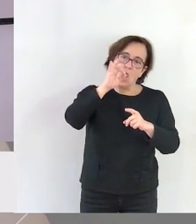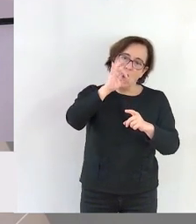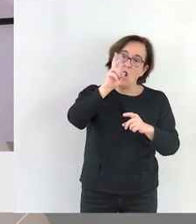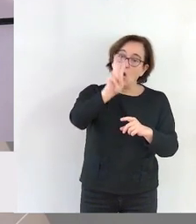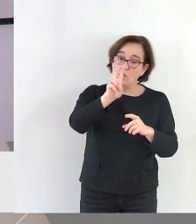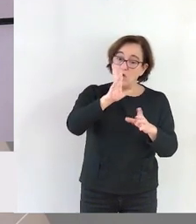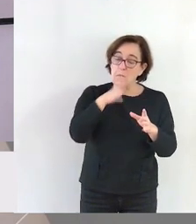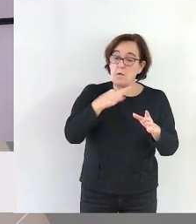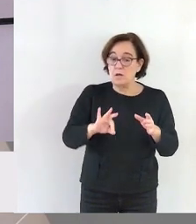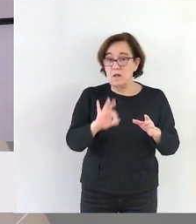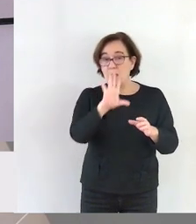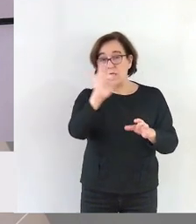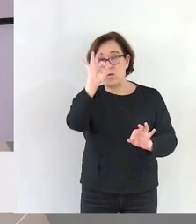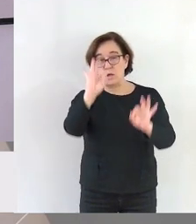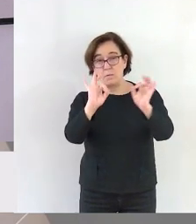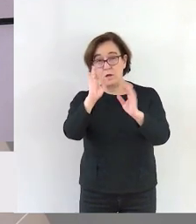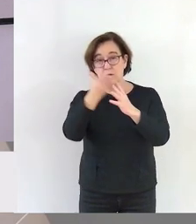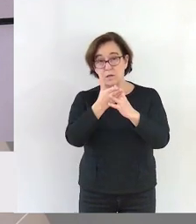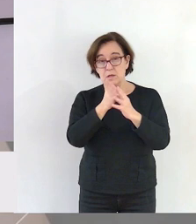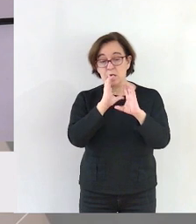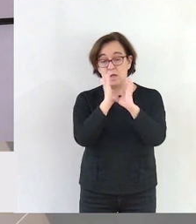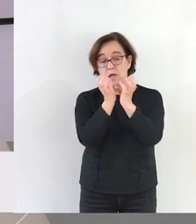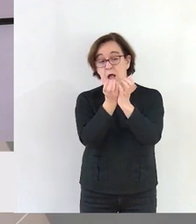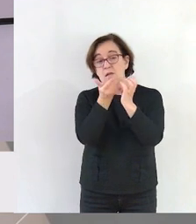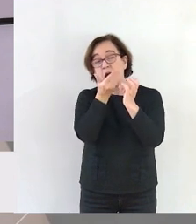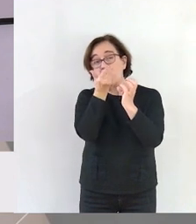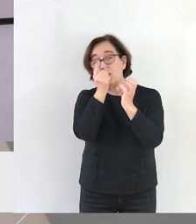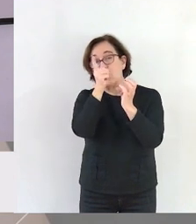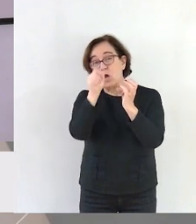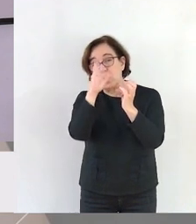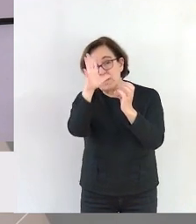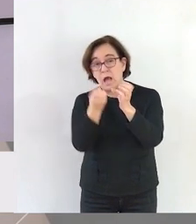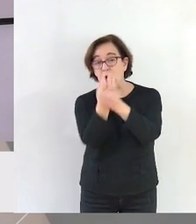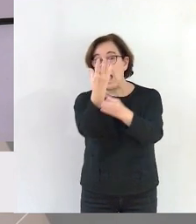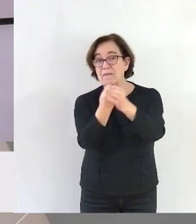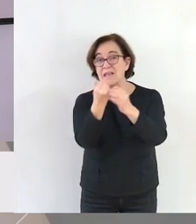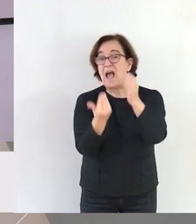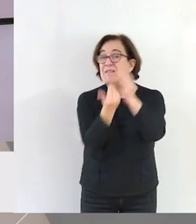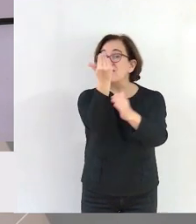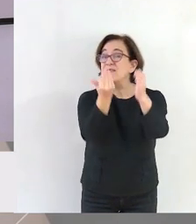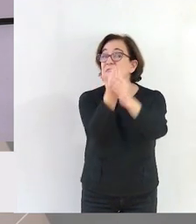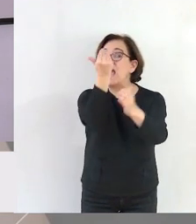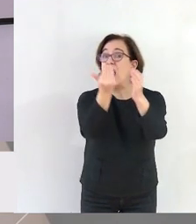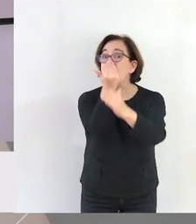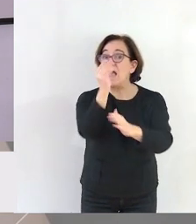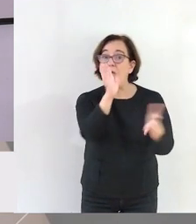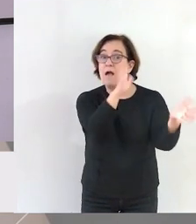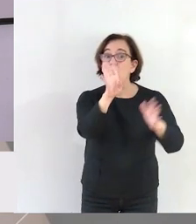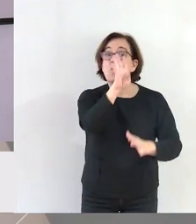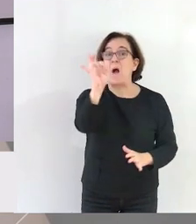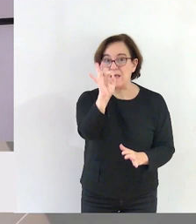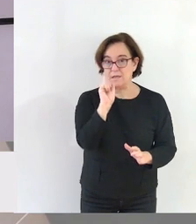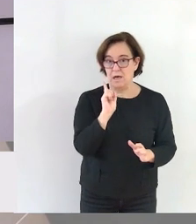tener una posibilidad del 50% de no calentarnos más de 1,5 emitimos cada día Aproximadamente 40